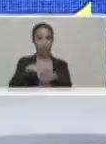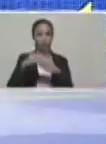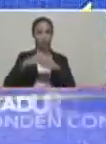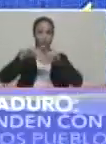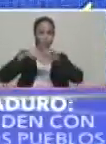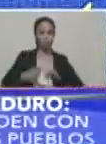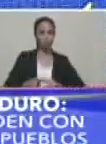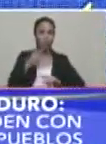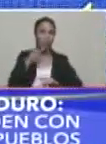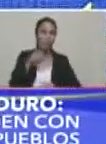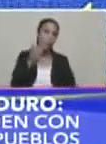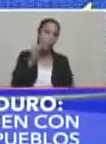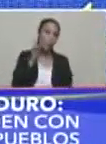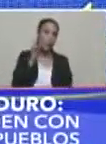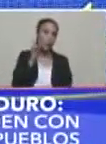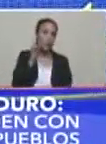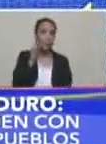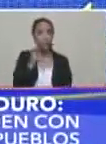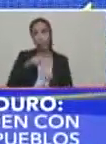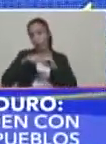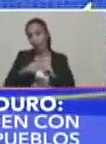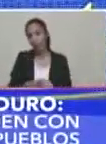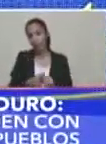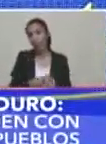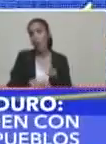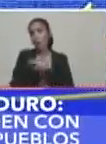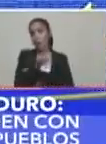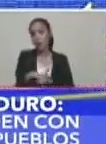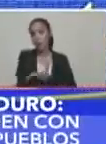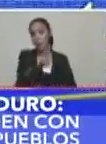21.627 millones de dólares. Estamos hablando de más de